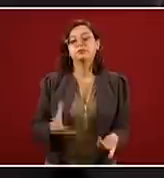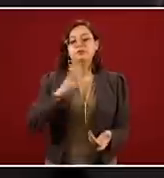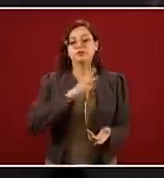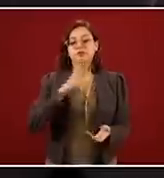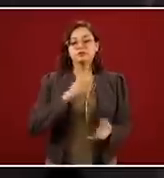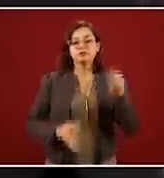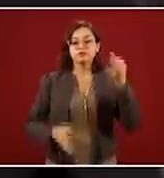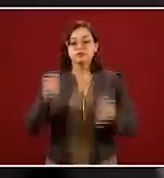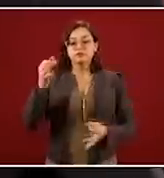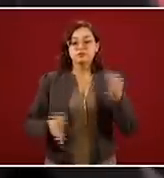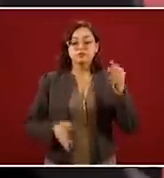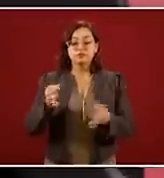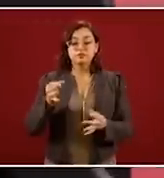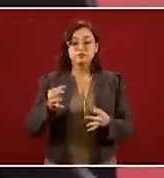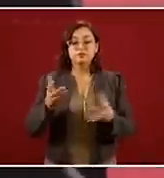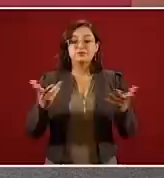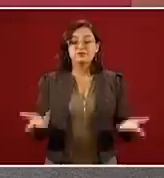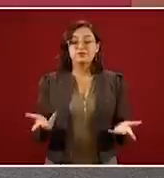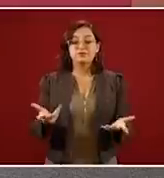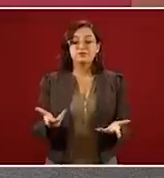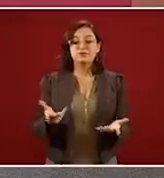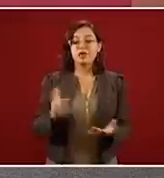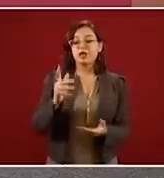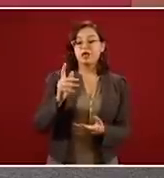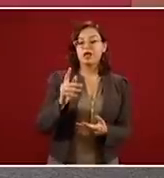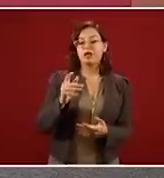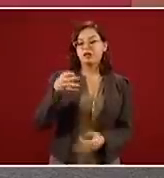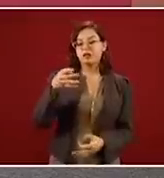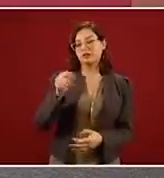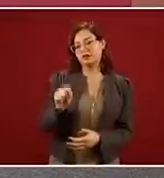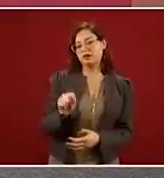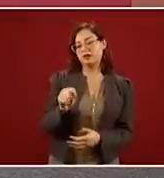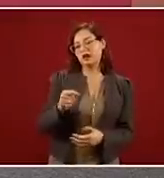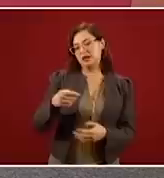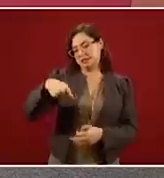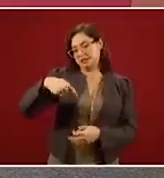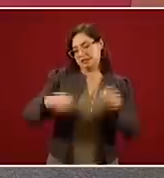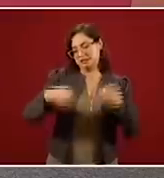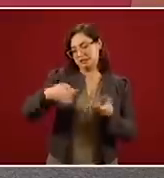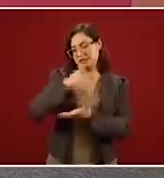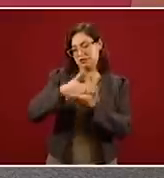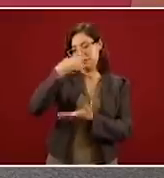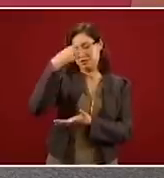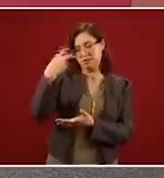entiendo, y el Tribunal del Distrito Federal, ahora Ciudad de México,